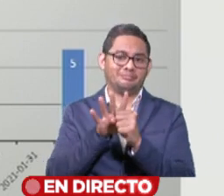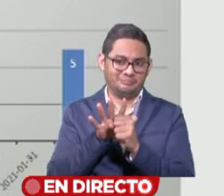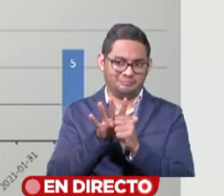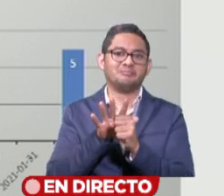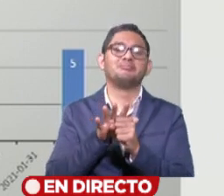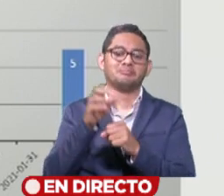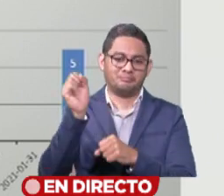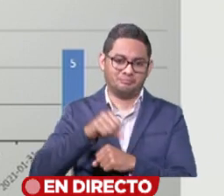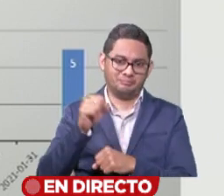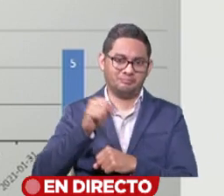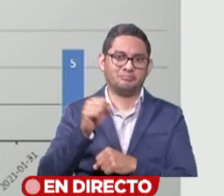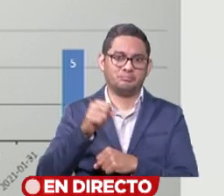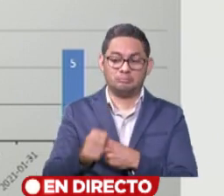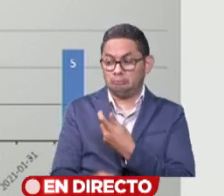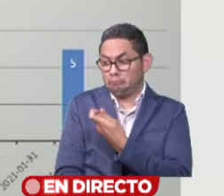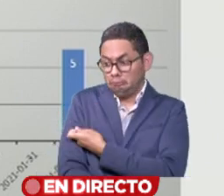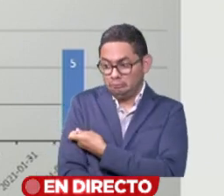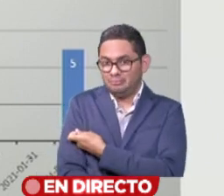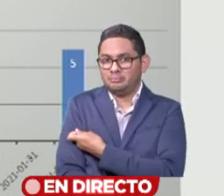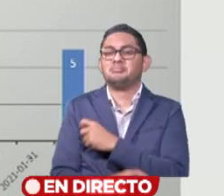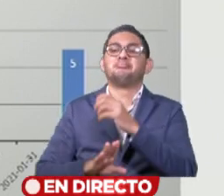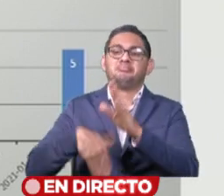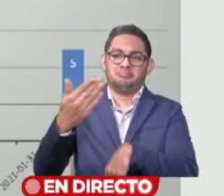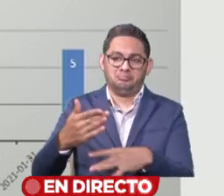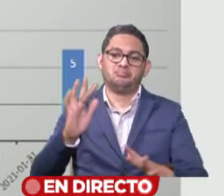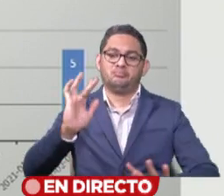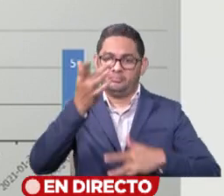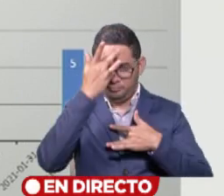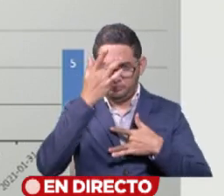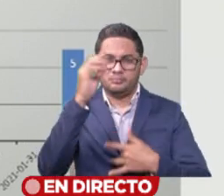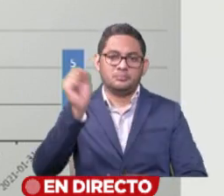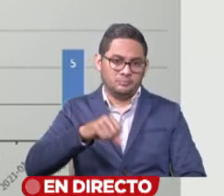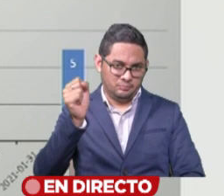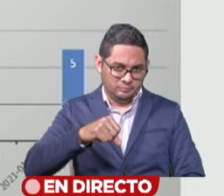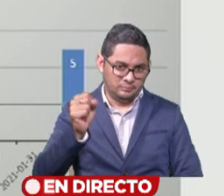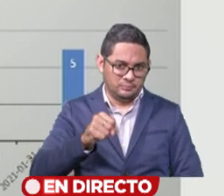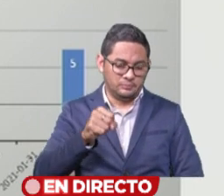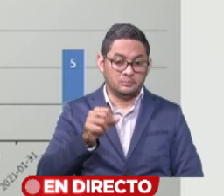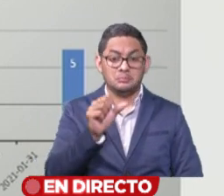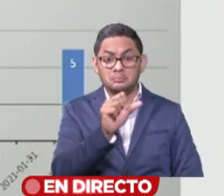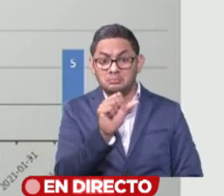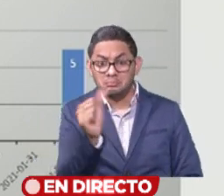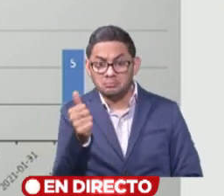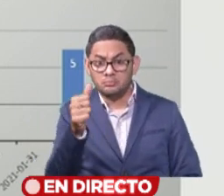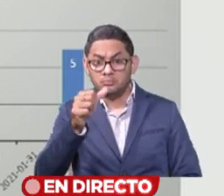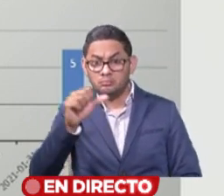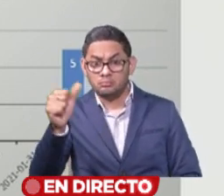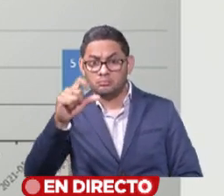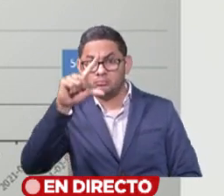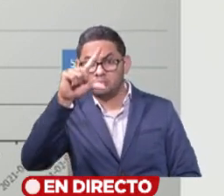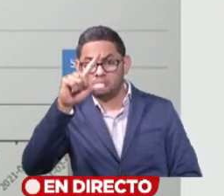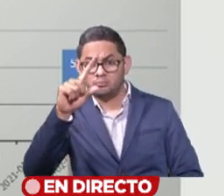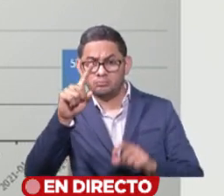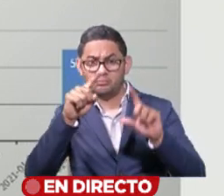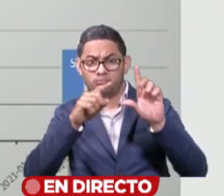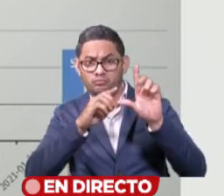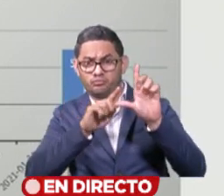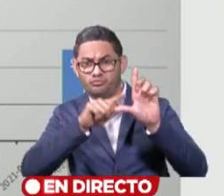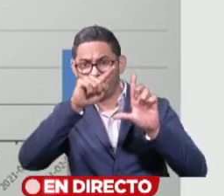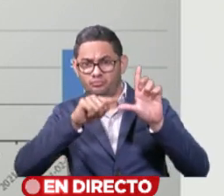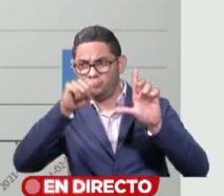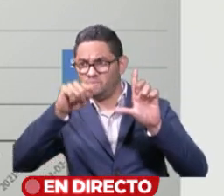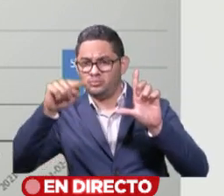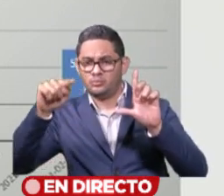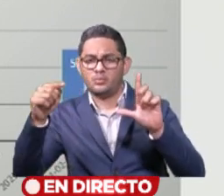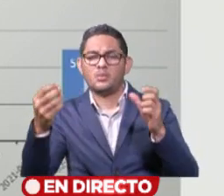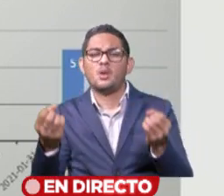habían sido recientemente vacunadas, y vemos que la mayoría de las columnas, los diferentes tamaños de la columna, lo que representa es el número de